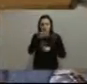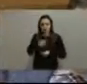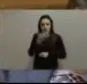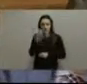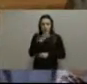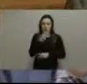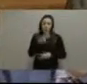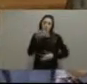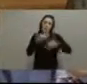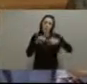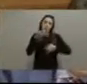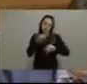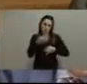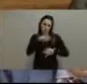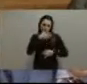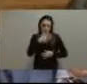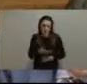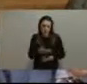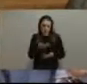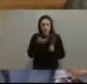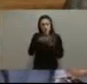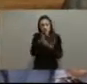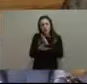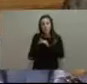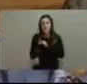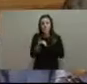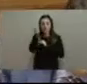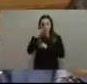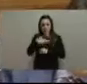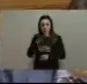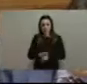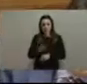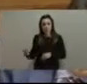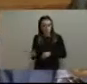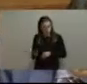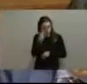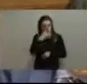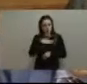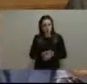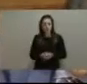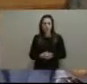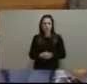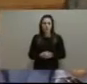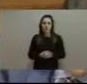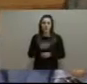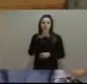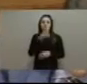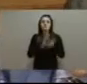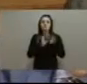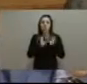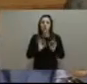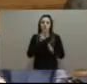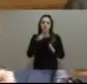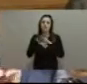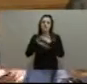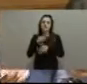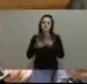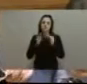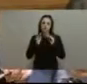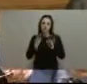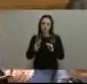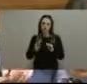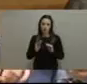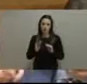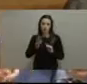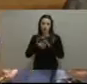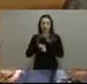justo con las palabras, es que es manifiestamente mejorable. Y es manifiestamente mejorable, en especial, por su gestión, por la